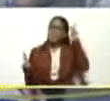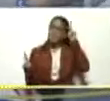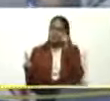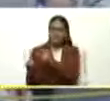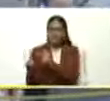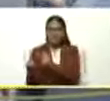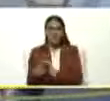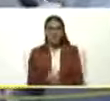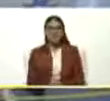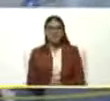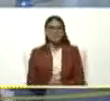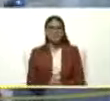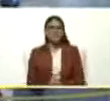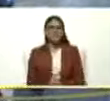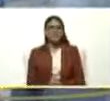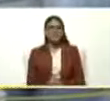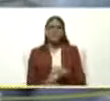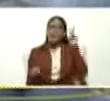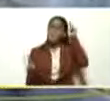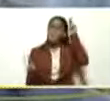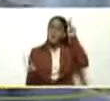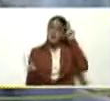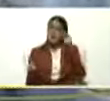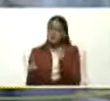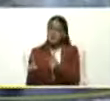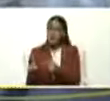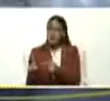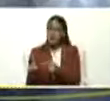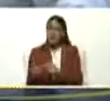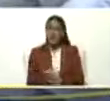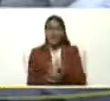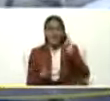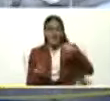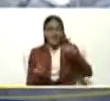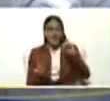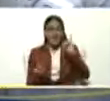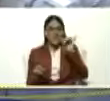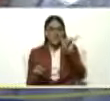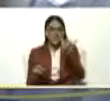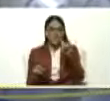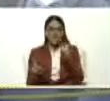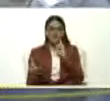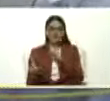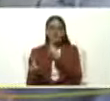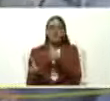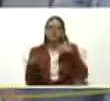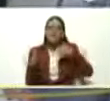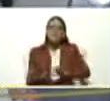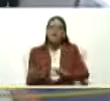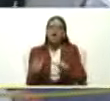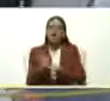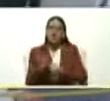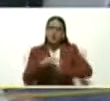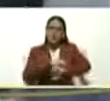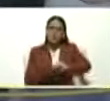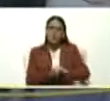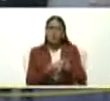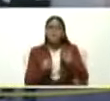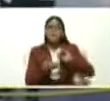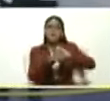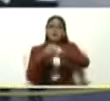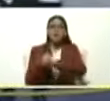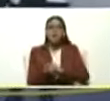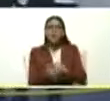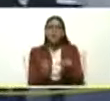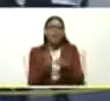Heidi Carrero, ¿cierto? Profesora Heidi Carrero. Carrero, Heidi, ¿dónde naciste tú? En Trujillo. ¿Qué